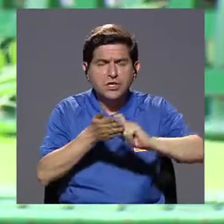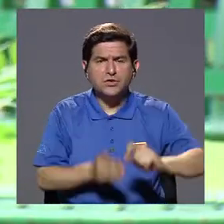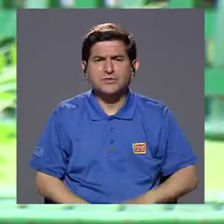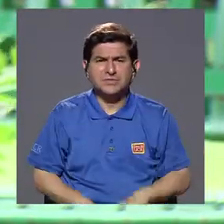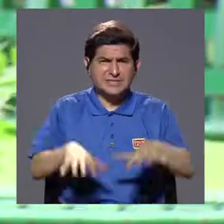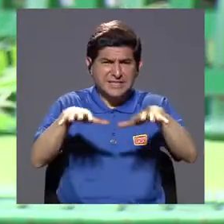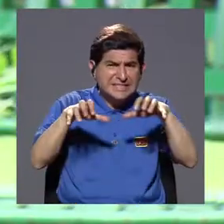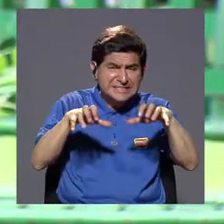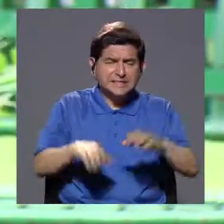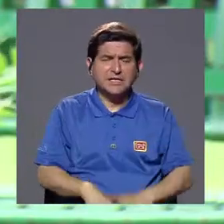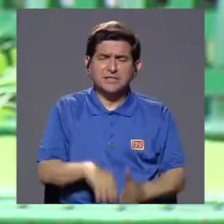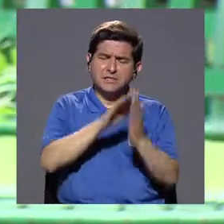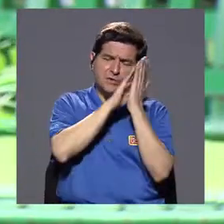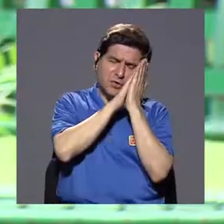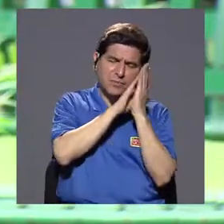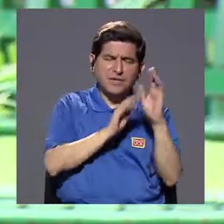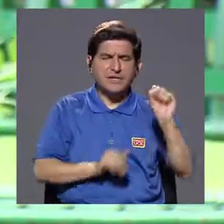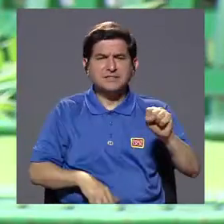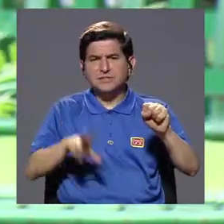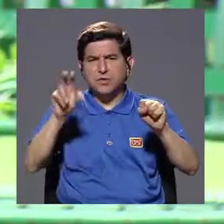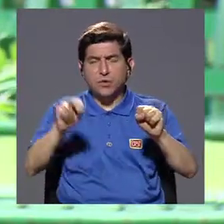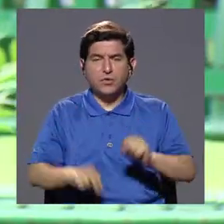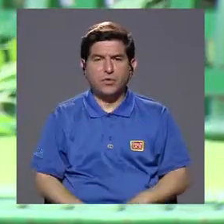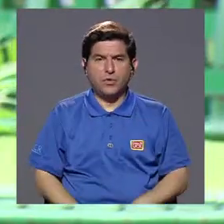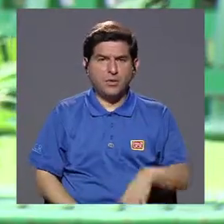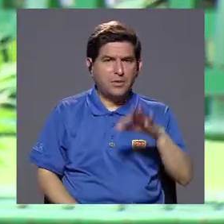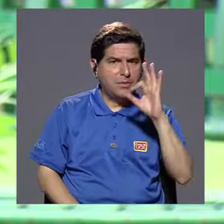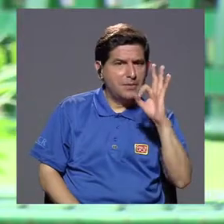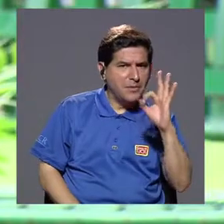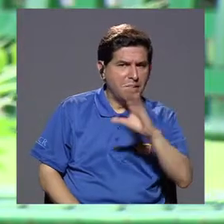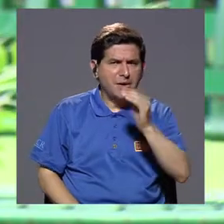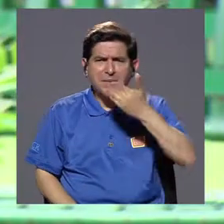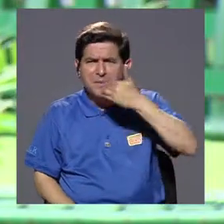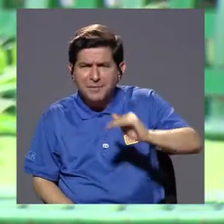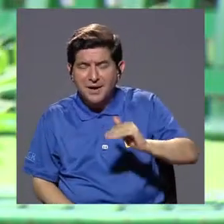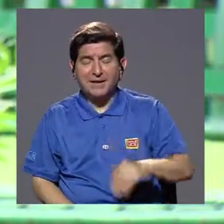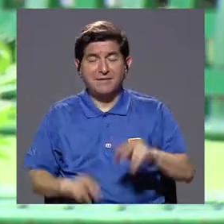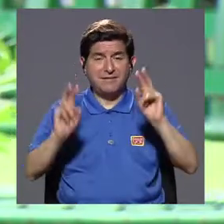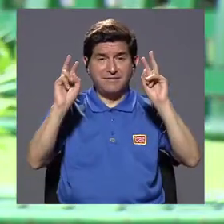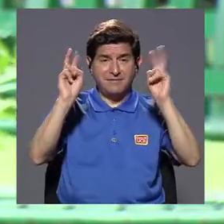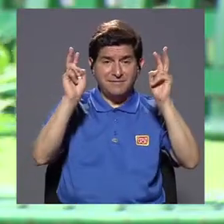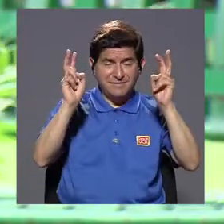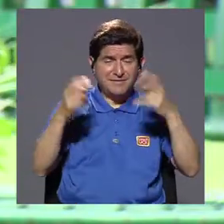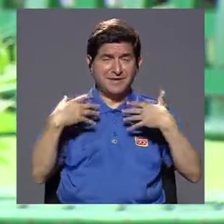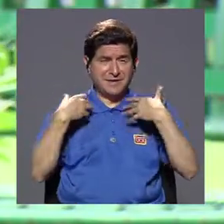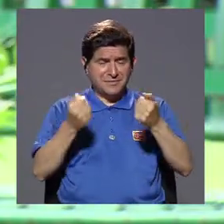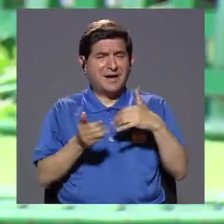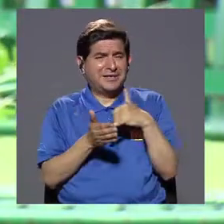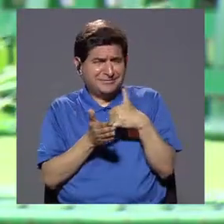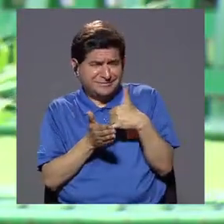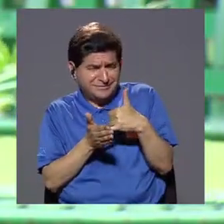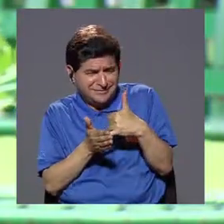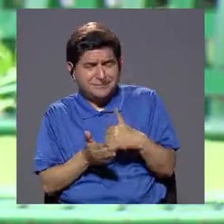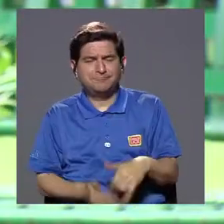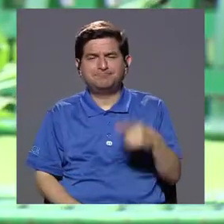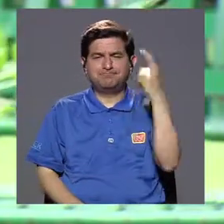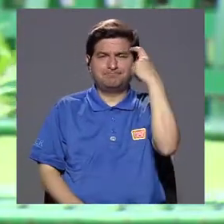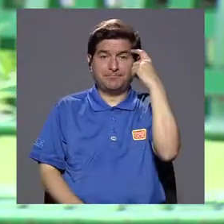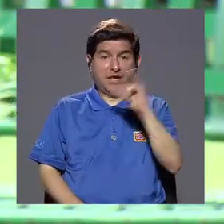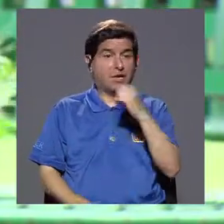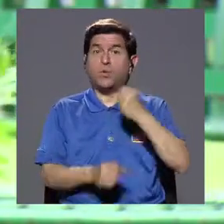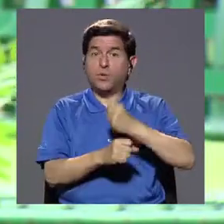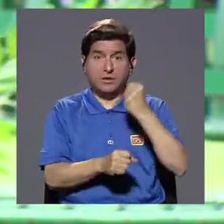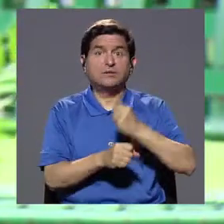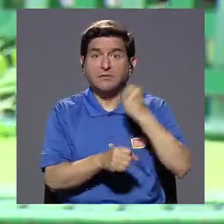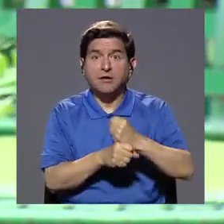estresa o si dormimos o si no dormimos bien es decir la salud pudiera ser también un tema delicado que habría que pensar el